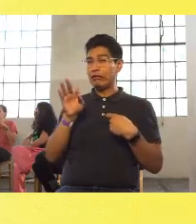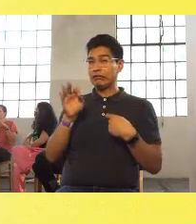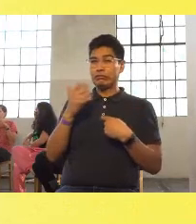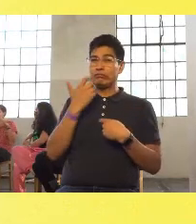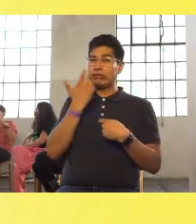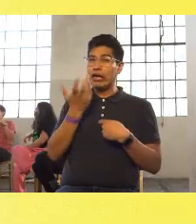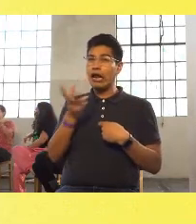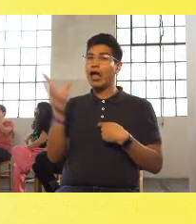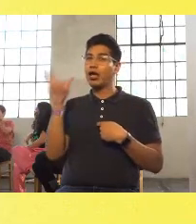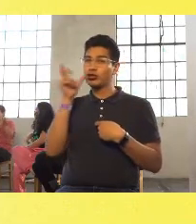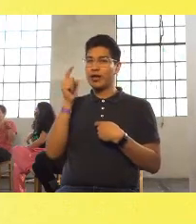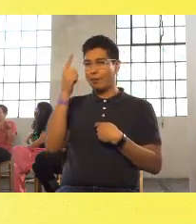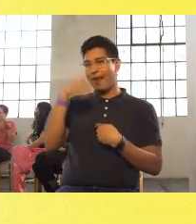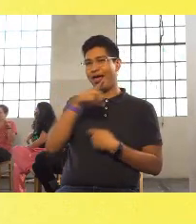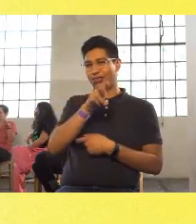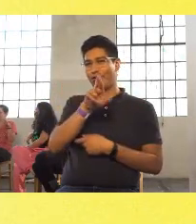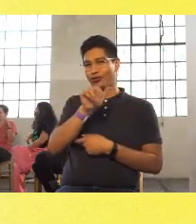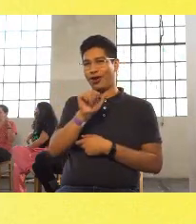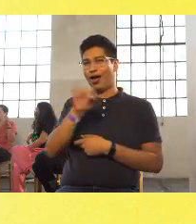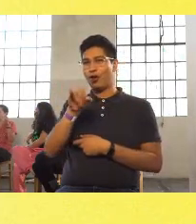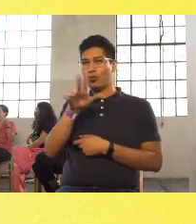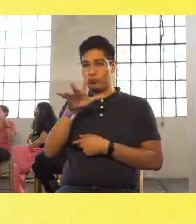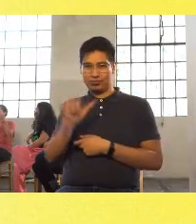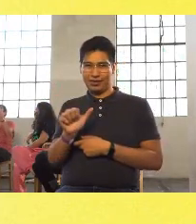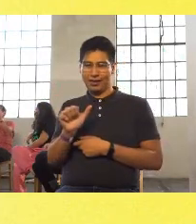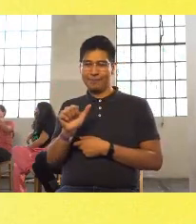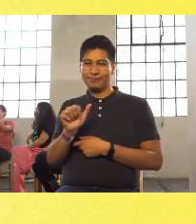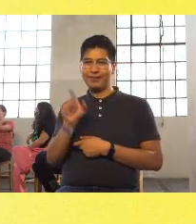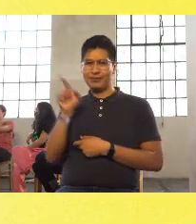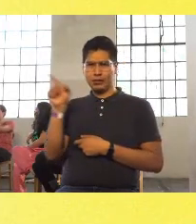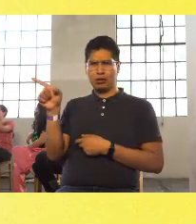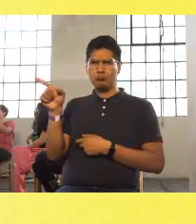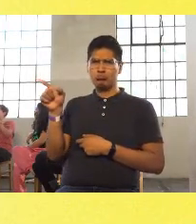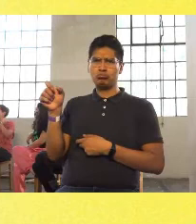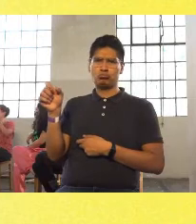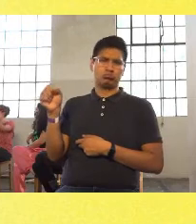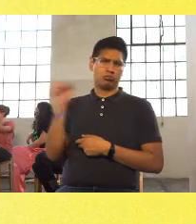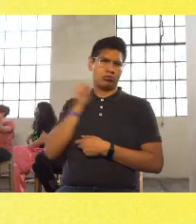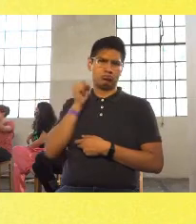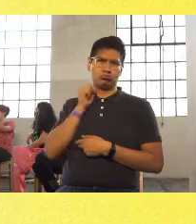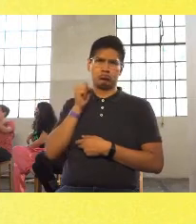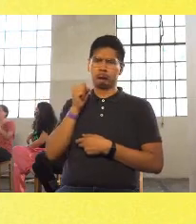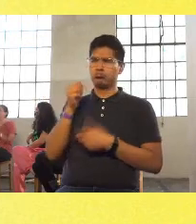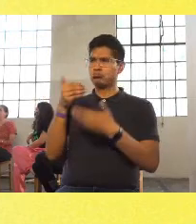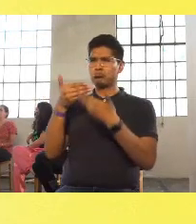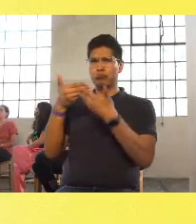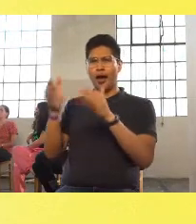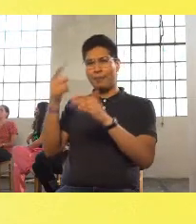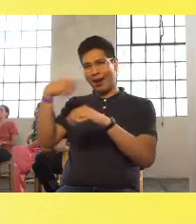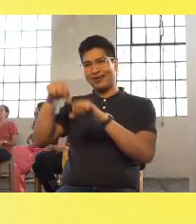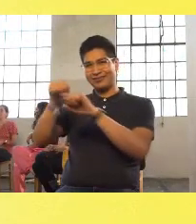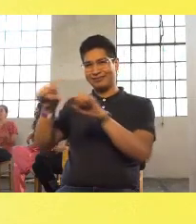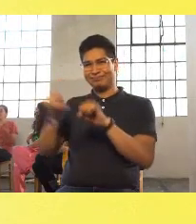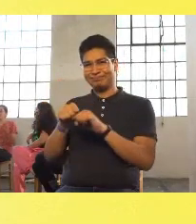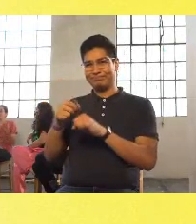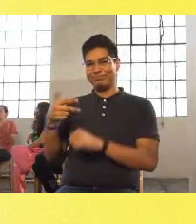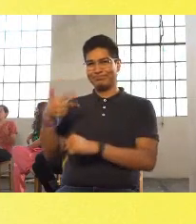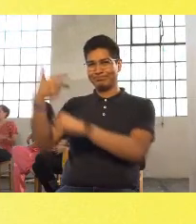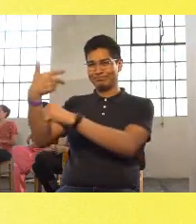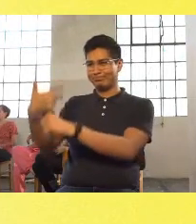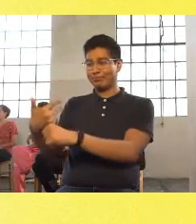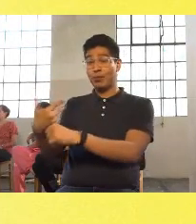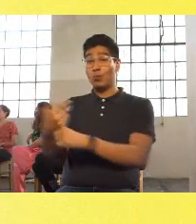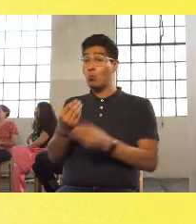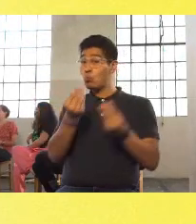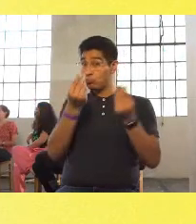al grado que tuvieron que, o sea, era la sala principal del Senado y luego habilitaron otras dos salas para transmitir por video, porque eran